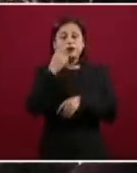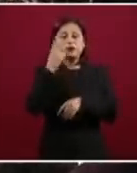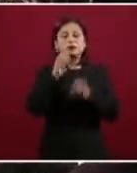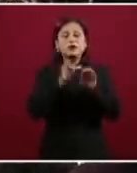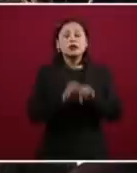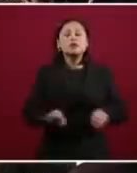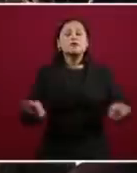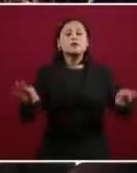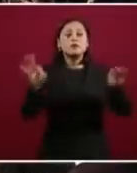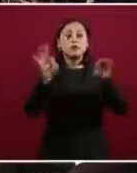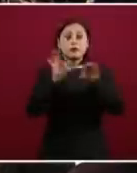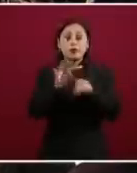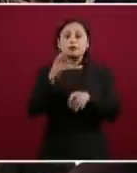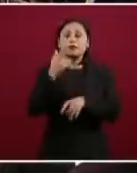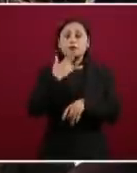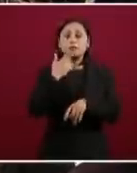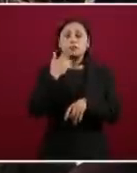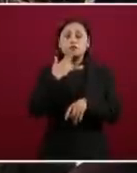utilizar